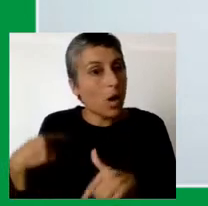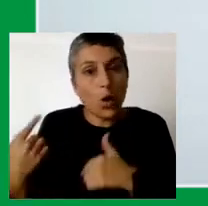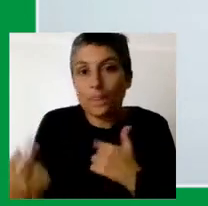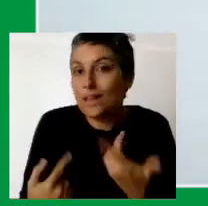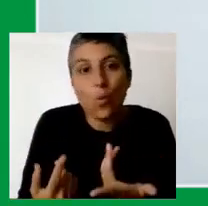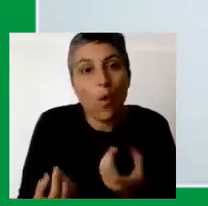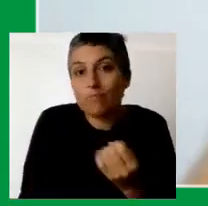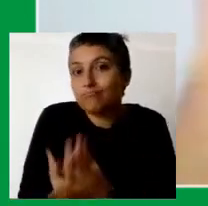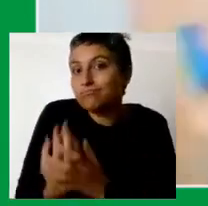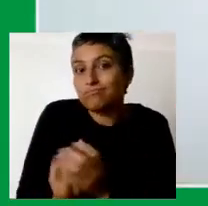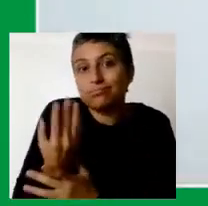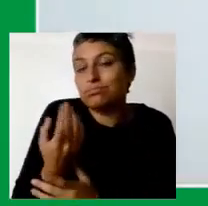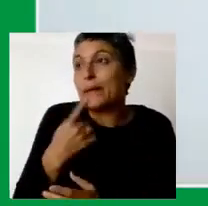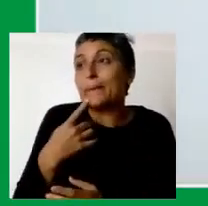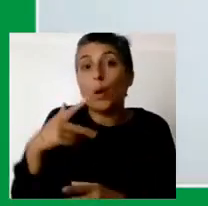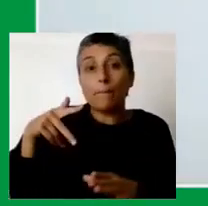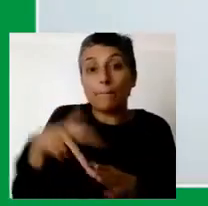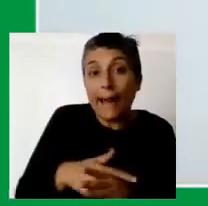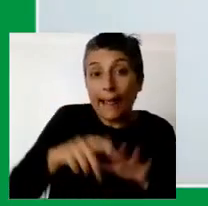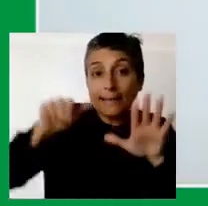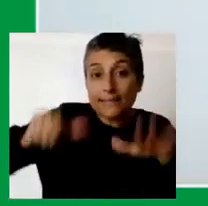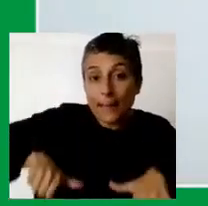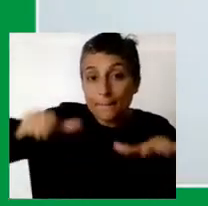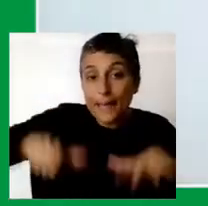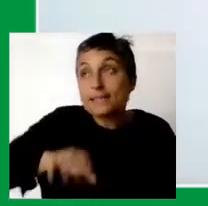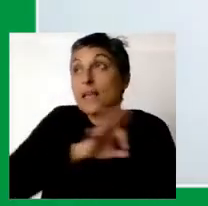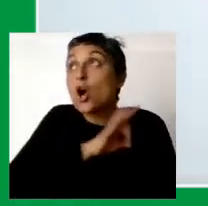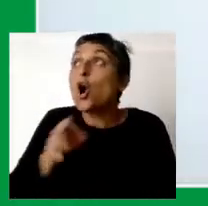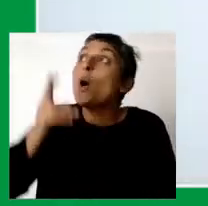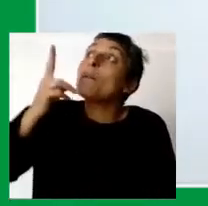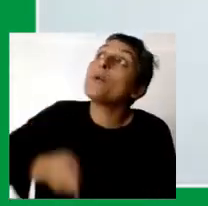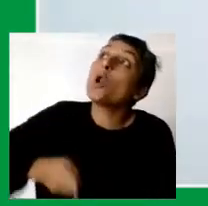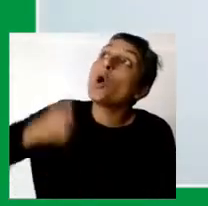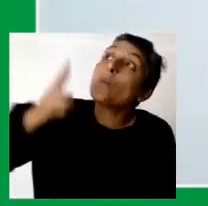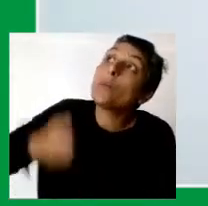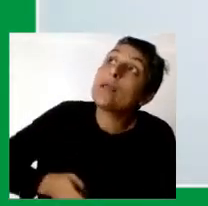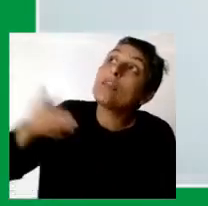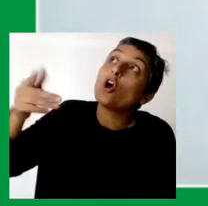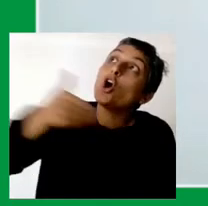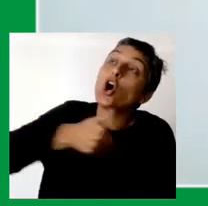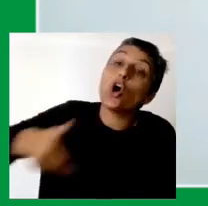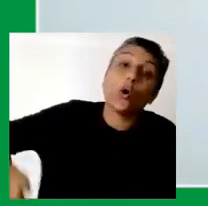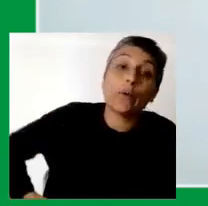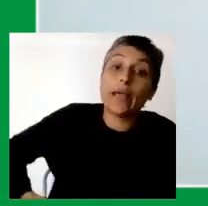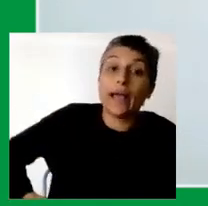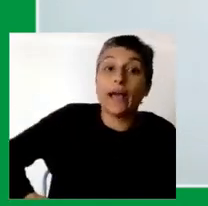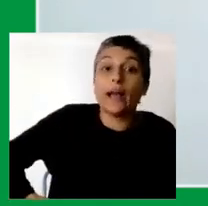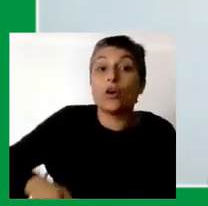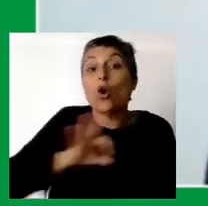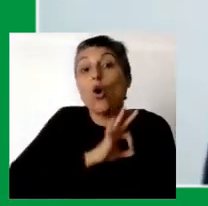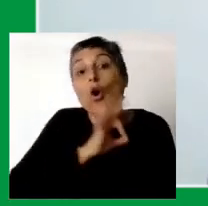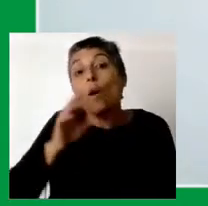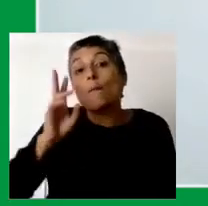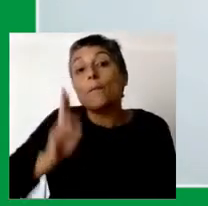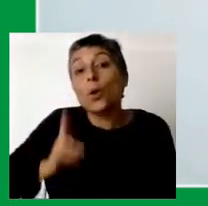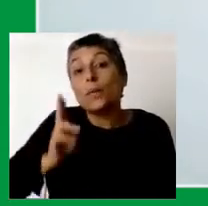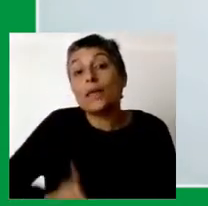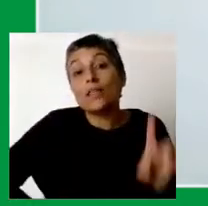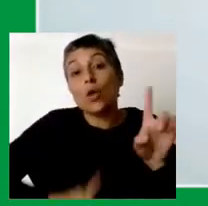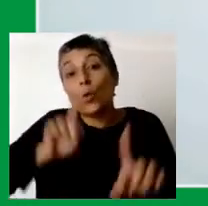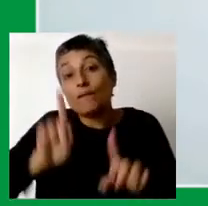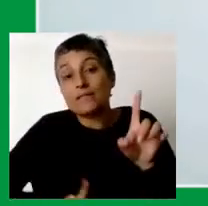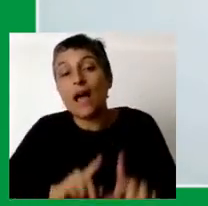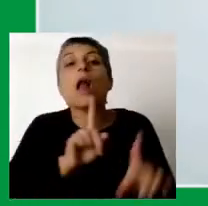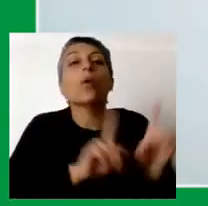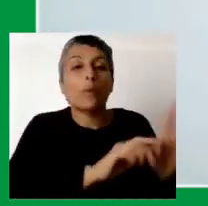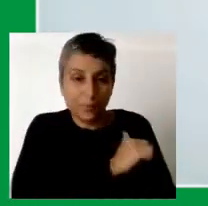aunque parara 6 meses, aunque se prohíba, los prohíban los gobiernos, en algunas universidades se usa, en